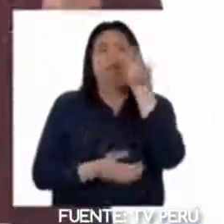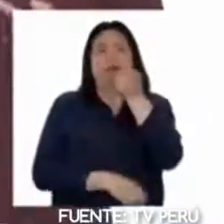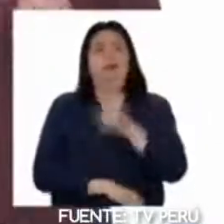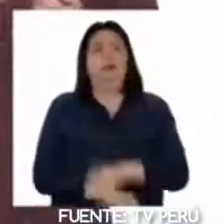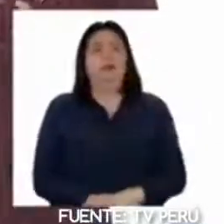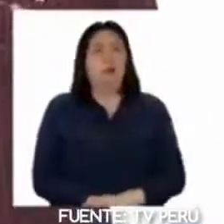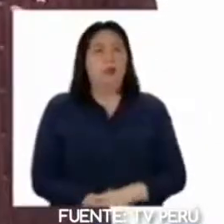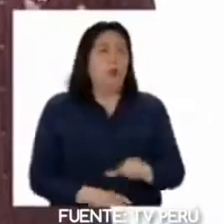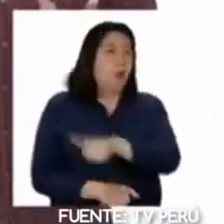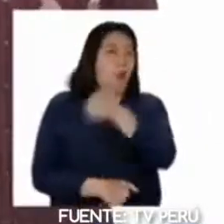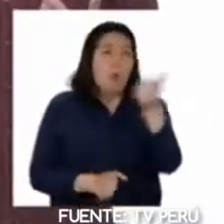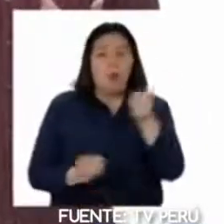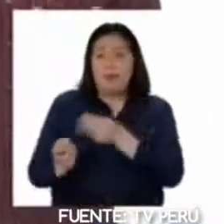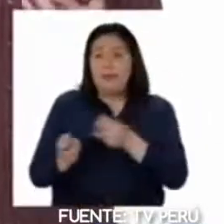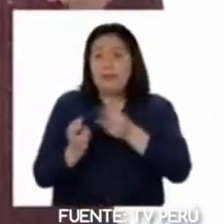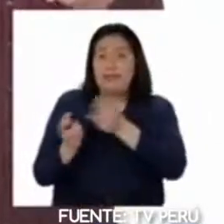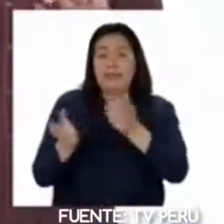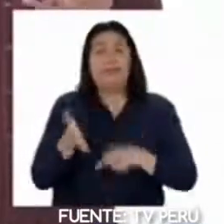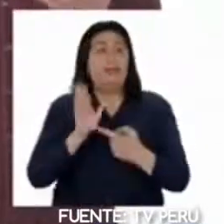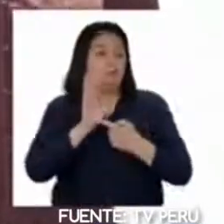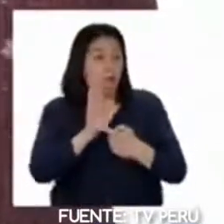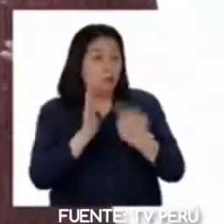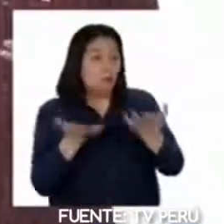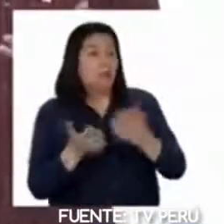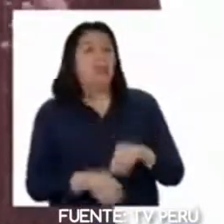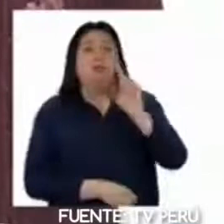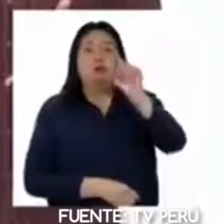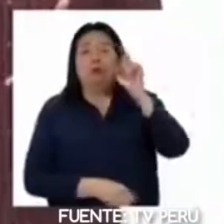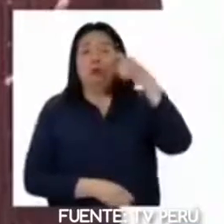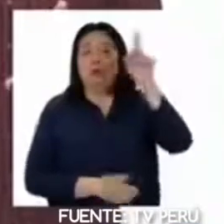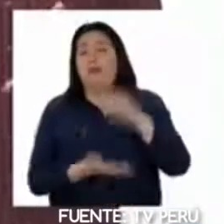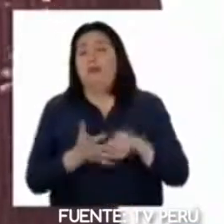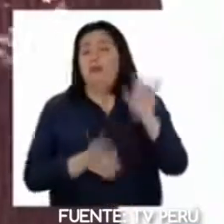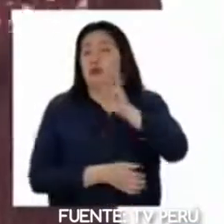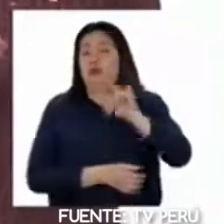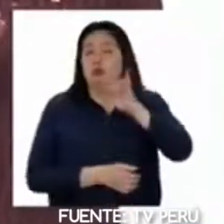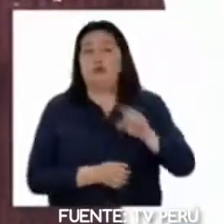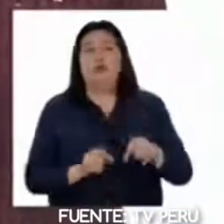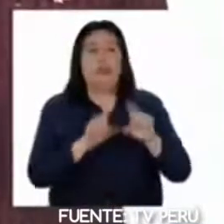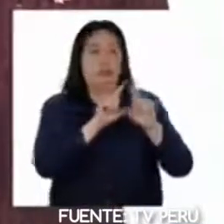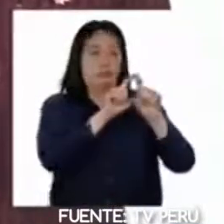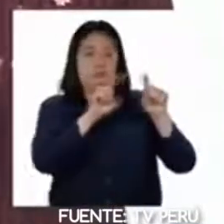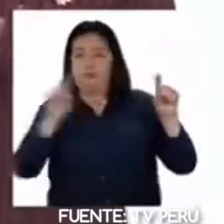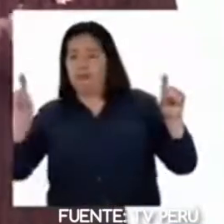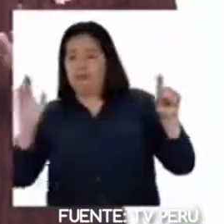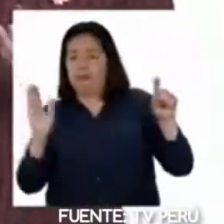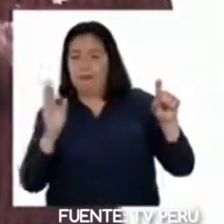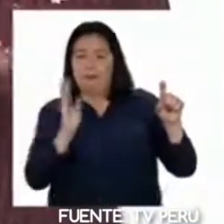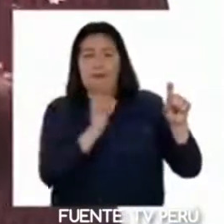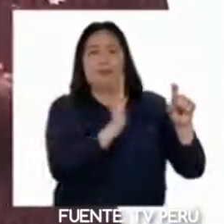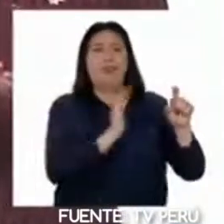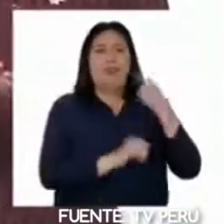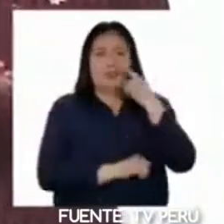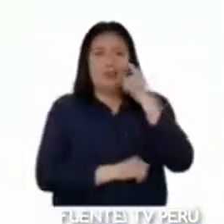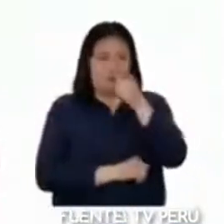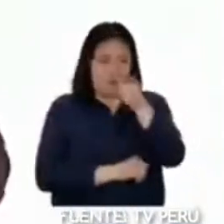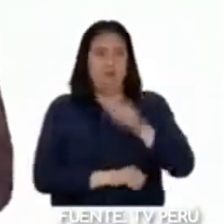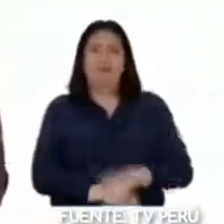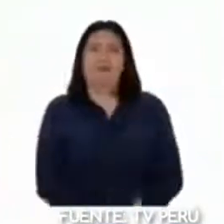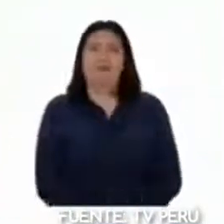mejor. Otra forma de representar qué es 1 millón es usando el tablero posicional que conocemos